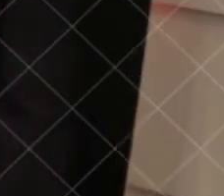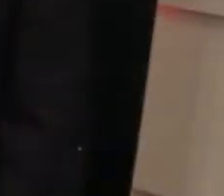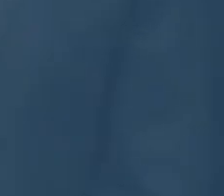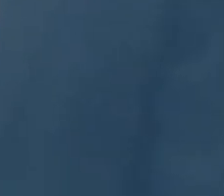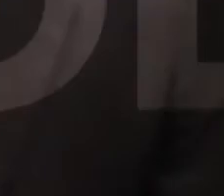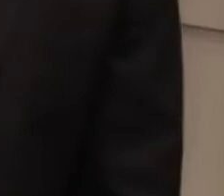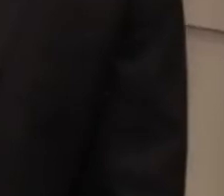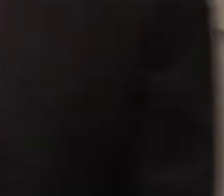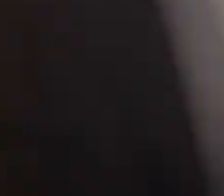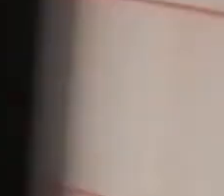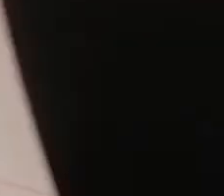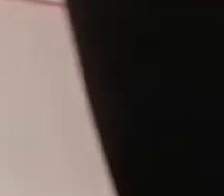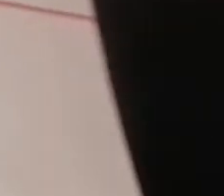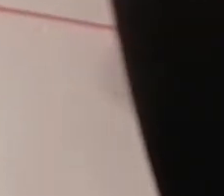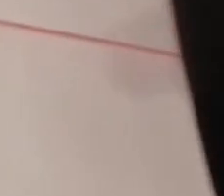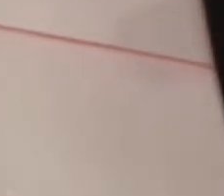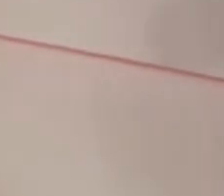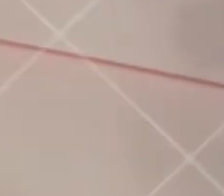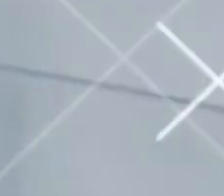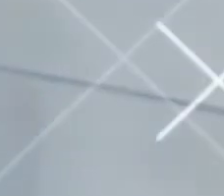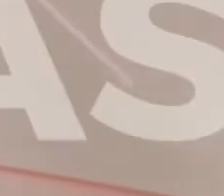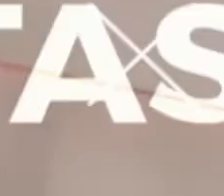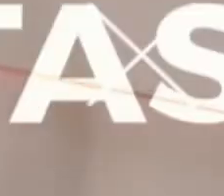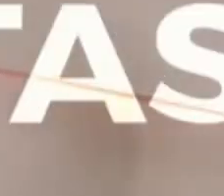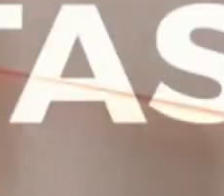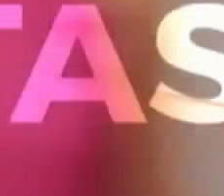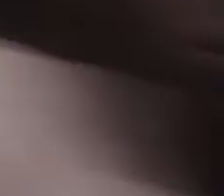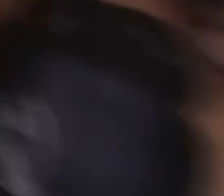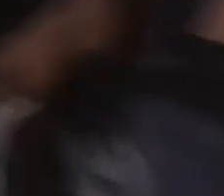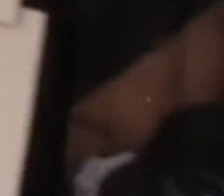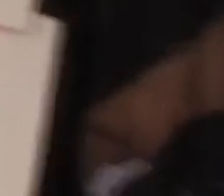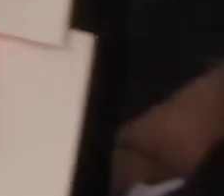Fútbol y mucho más. Con los atletas desde sus inicios.